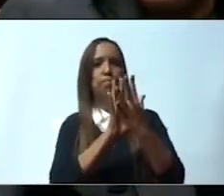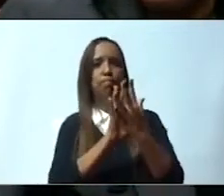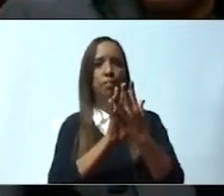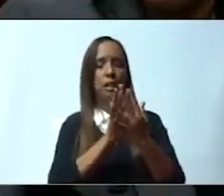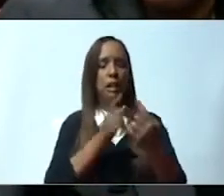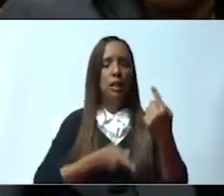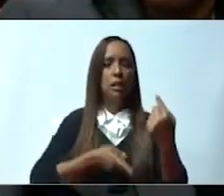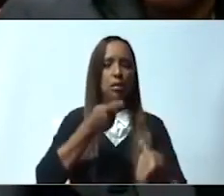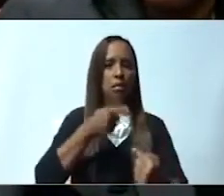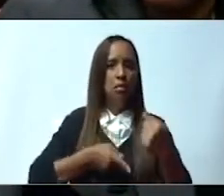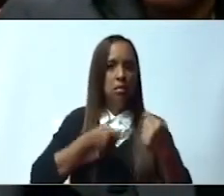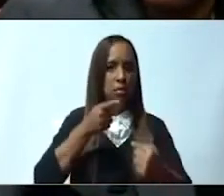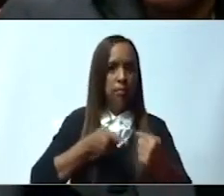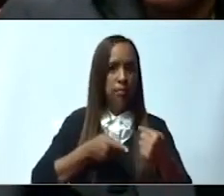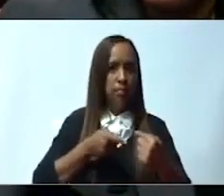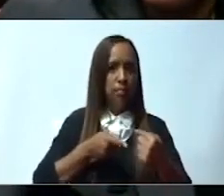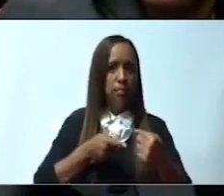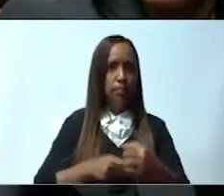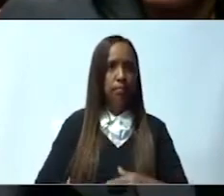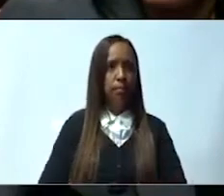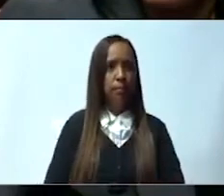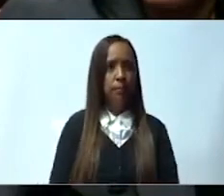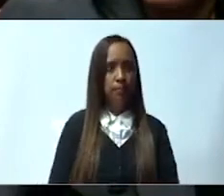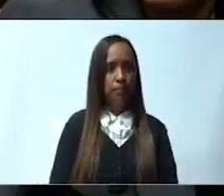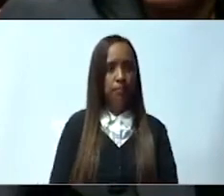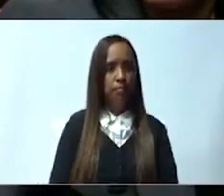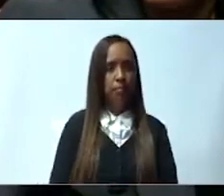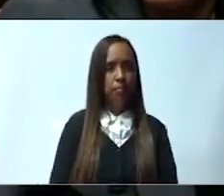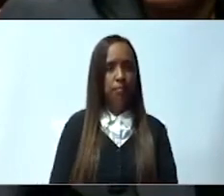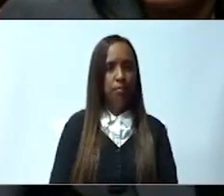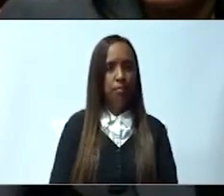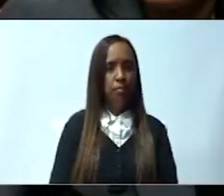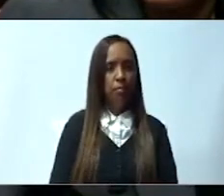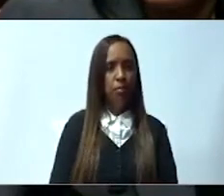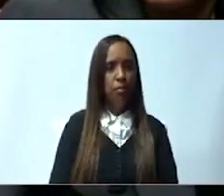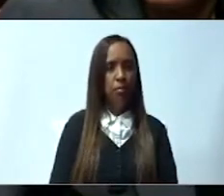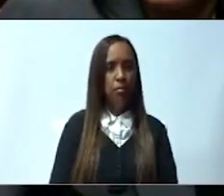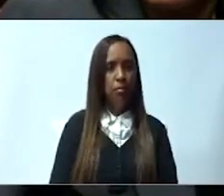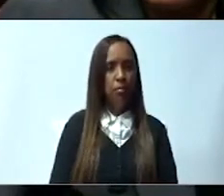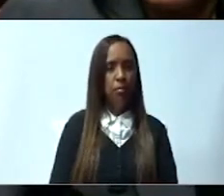cuando en una parte no nos podemos poner de acuerdo,